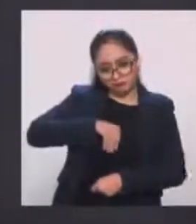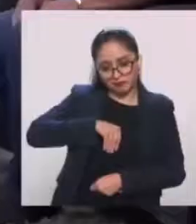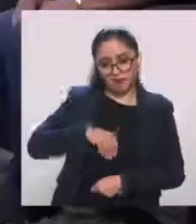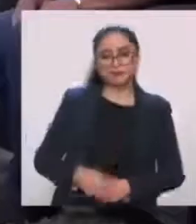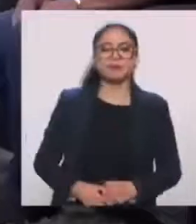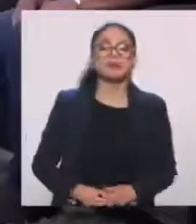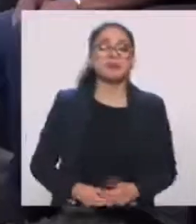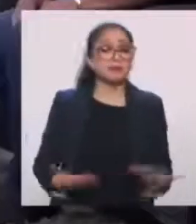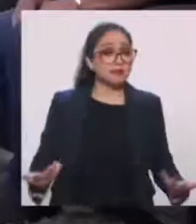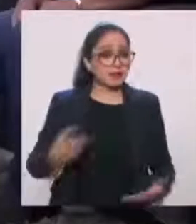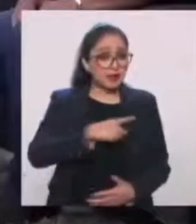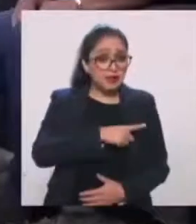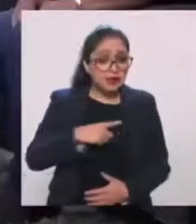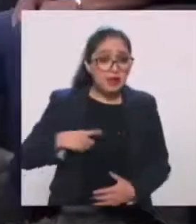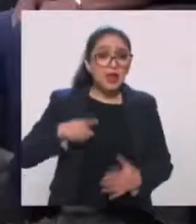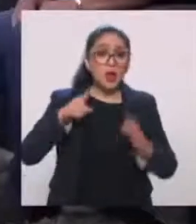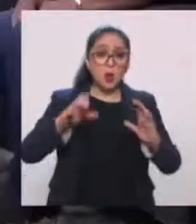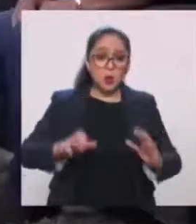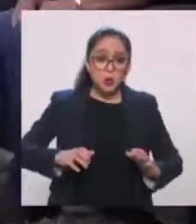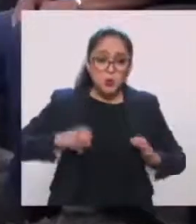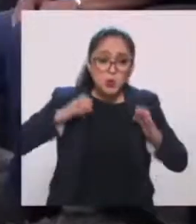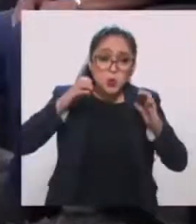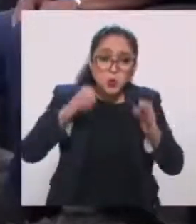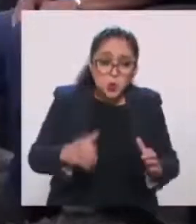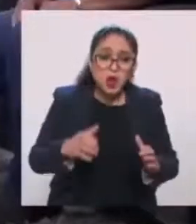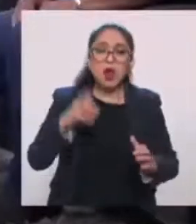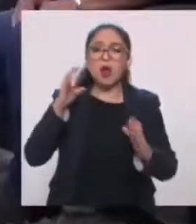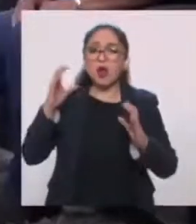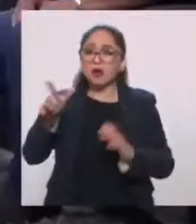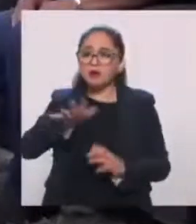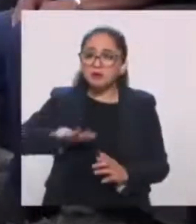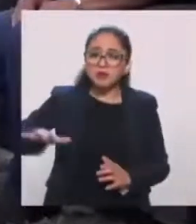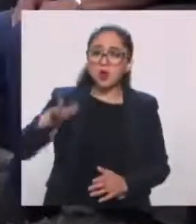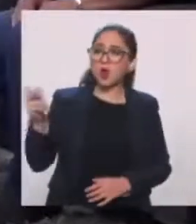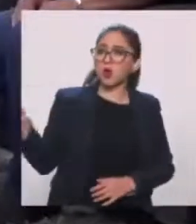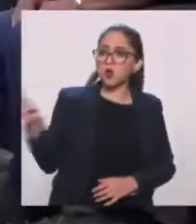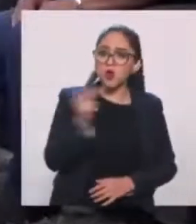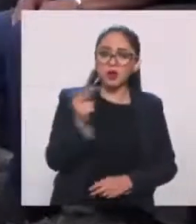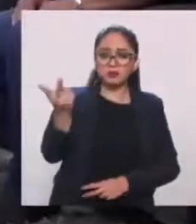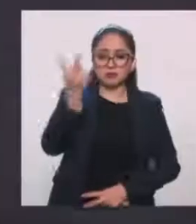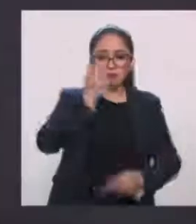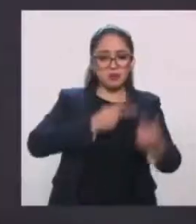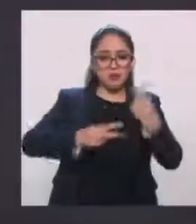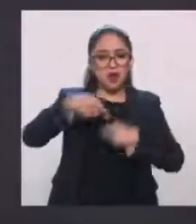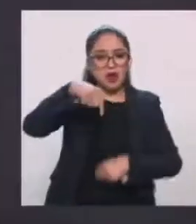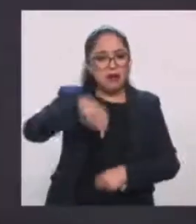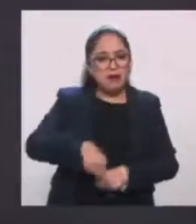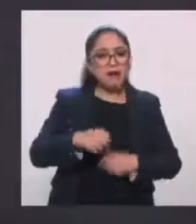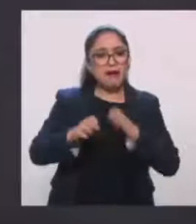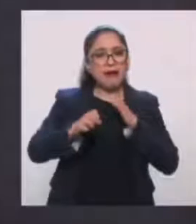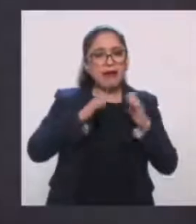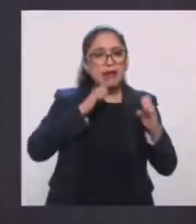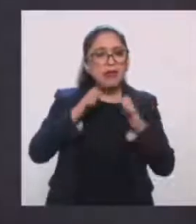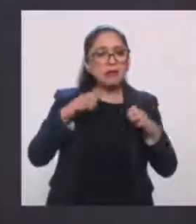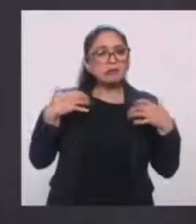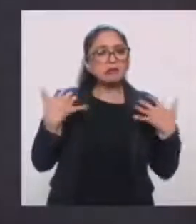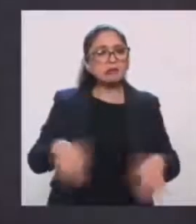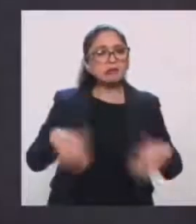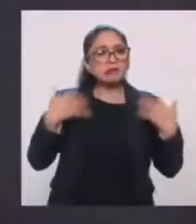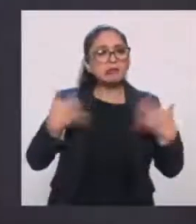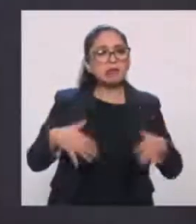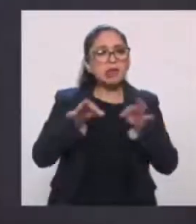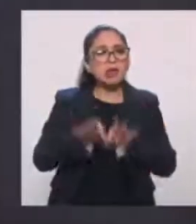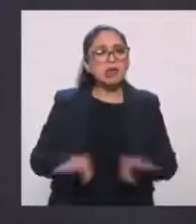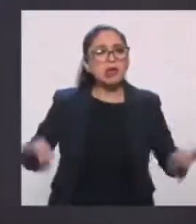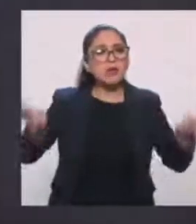cómo cuidarnos, doctora. Yo les agradezco muchísimo a ambas que hayan estado aquí platicando sobre este tema tan